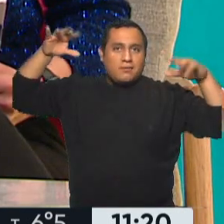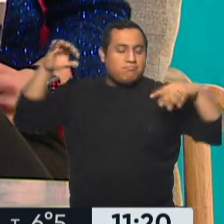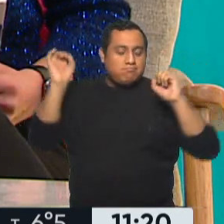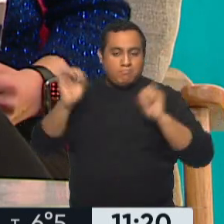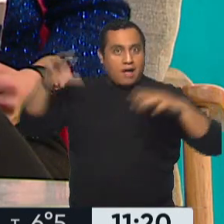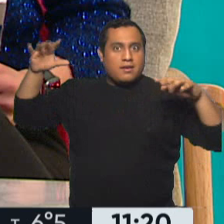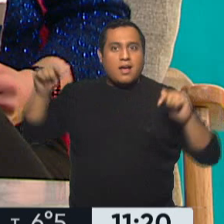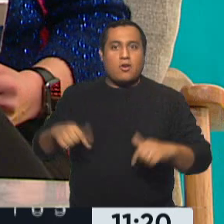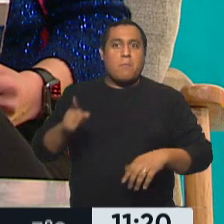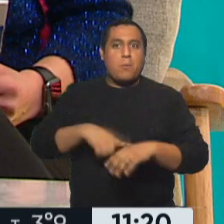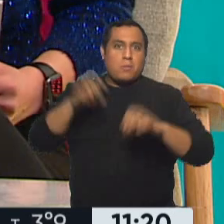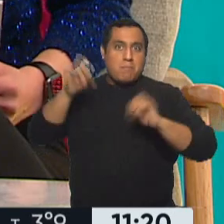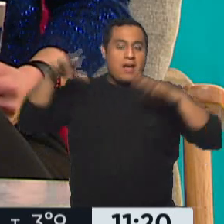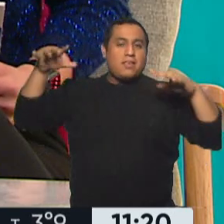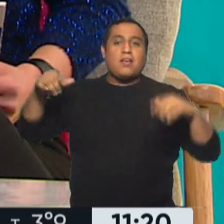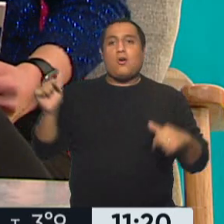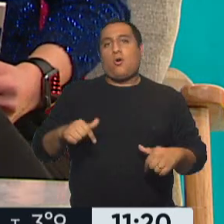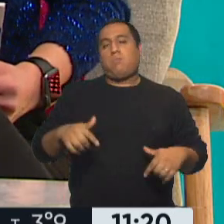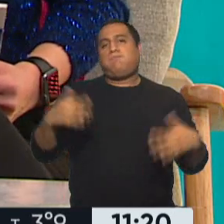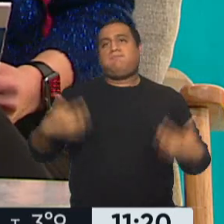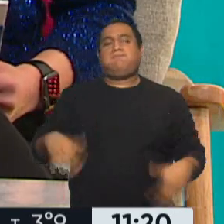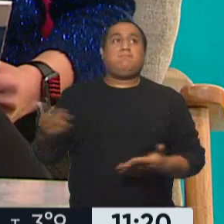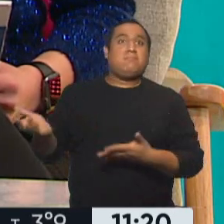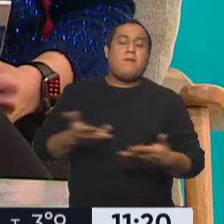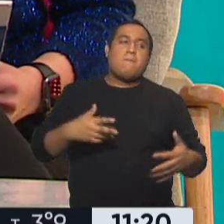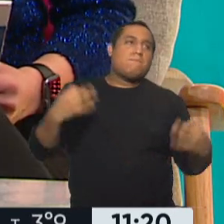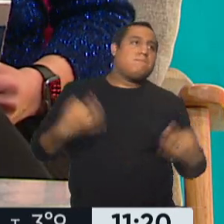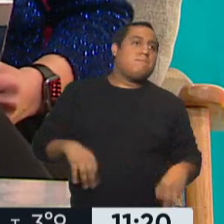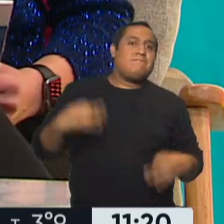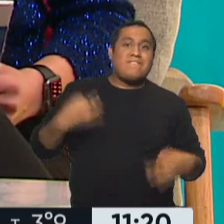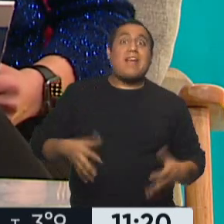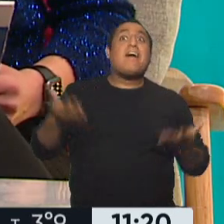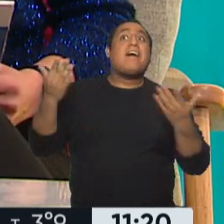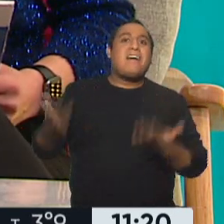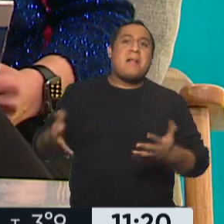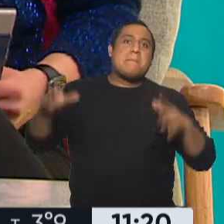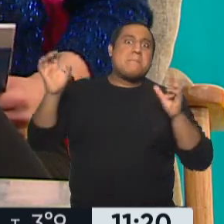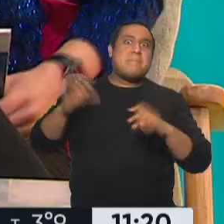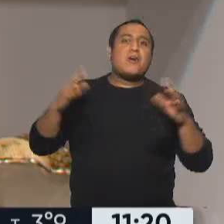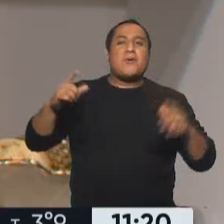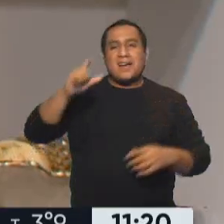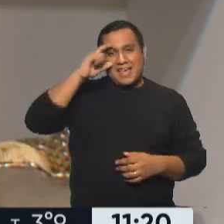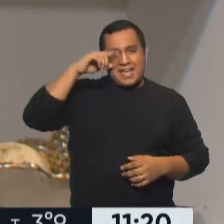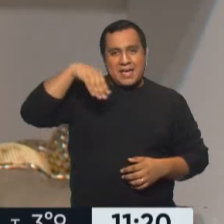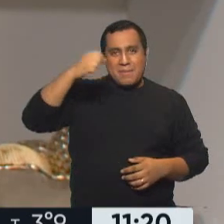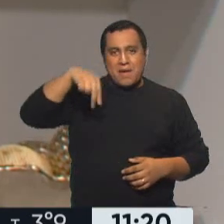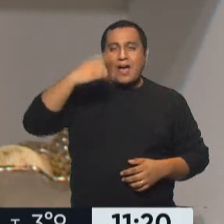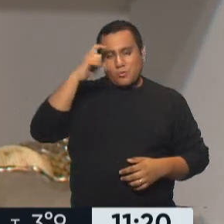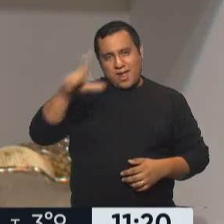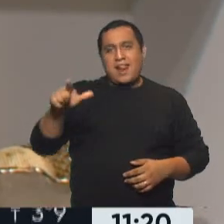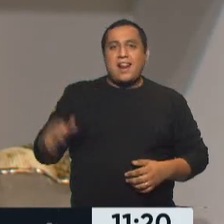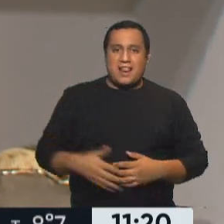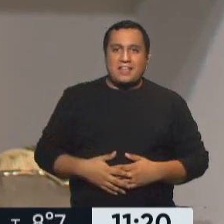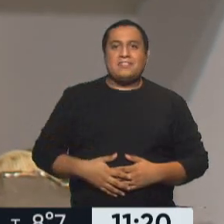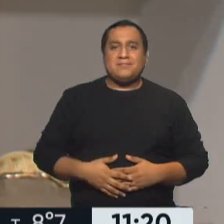de la magia porque está un invitado de lujo con nosotros. Está con nosotros el Mago Emanuel. ¡Un aplauso, este aplauso para él! Muchas gracias,